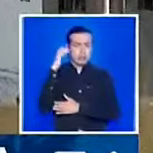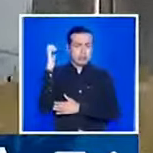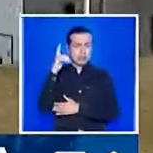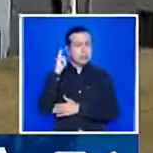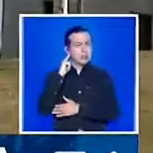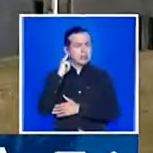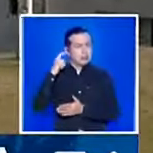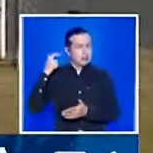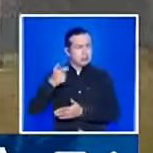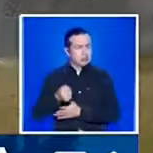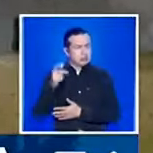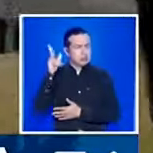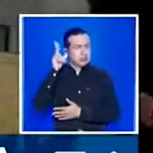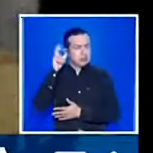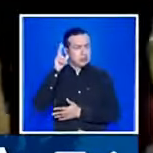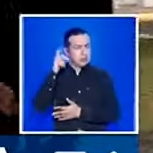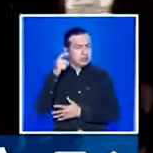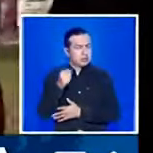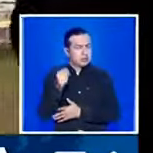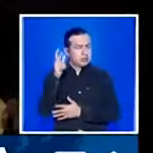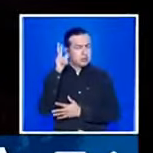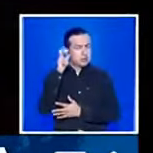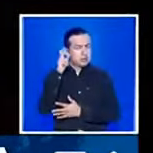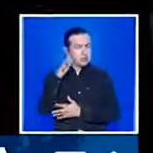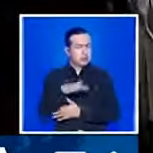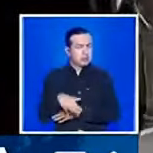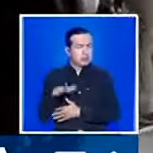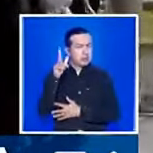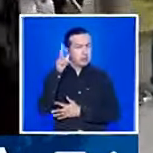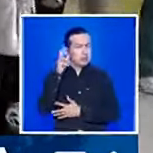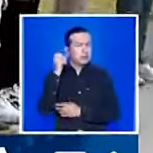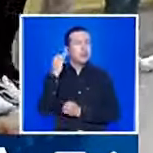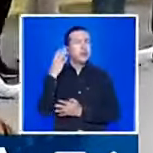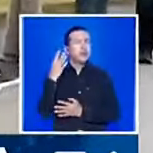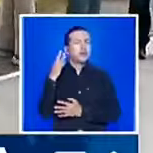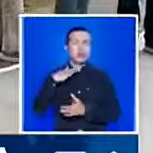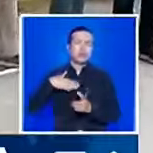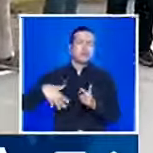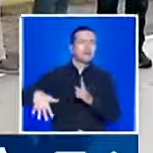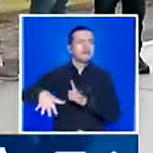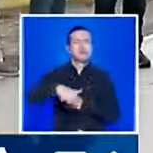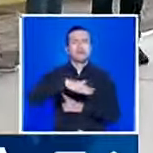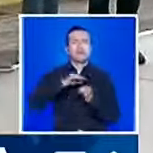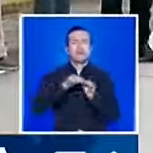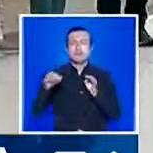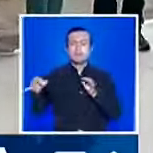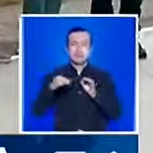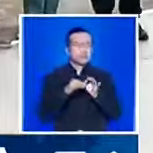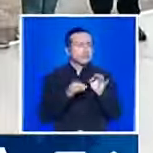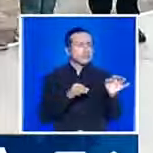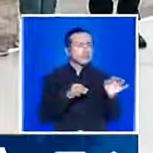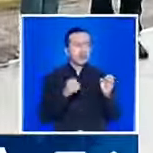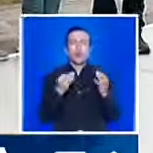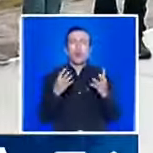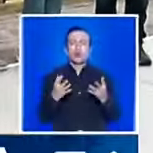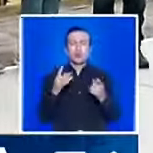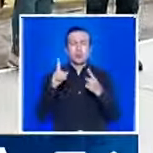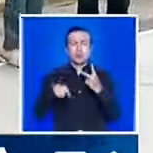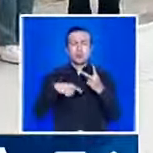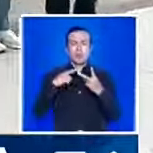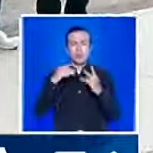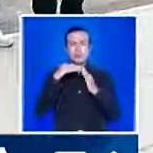activarla. Para que ustedes puedan escuchar, sobre todo, ¿cuántos metros a la redonda funciona esta alarma comunitaria y cuál es el